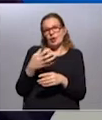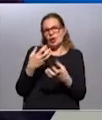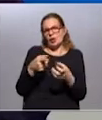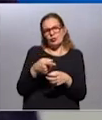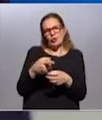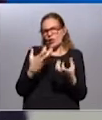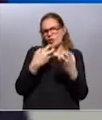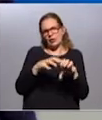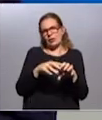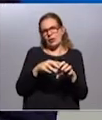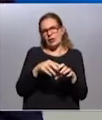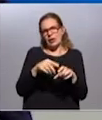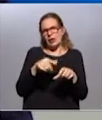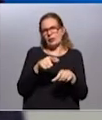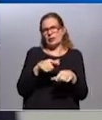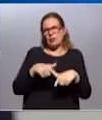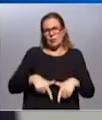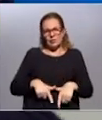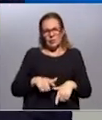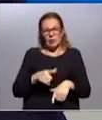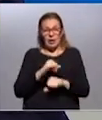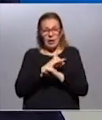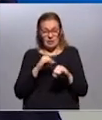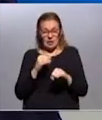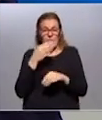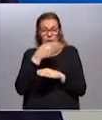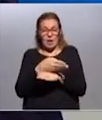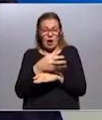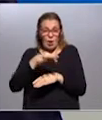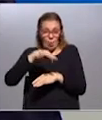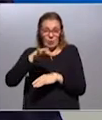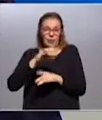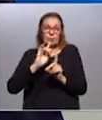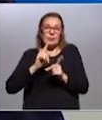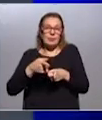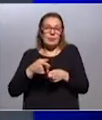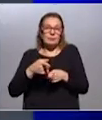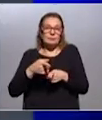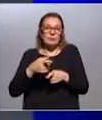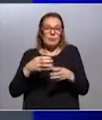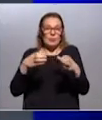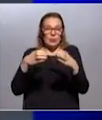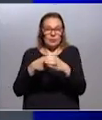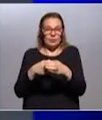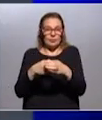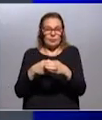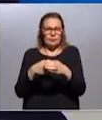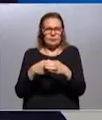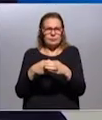querían otro municipio que al final va un candidato único en el municipio